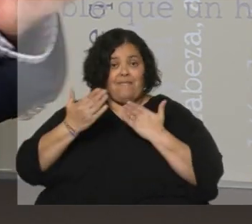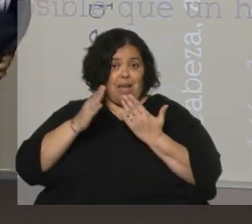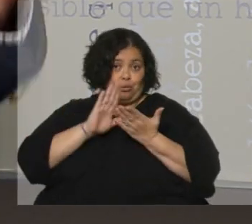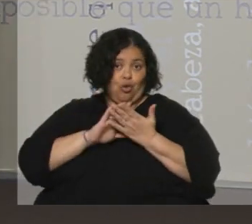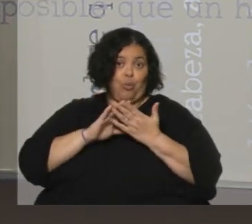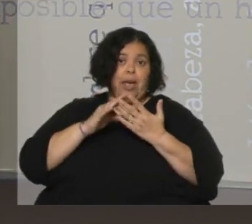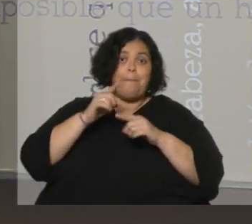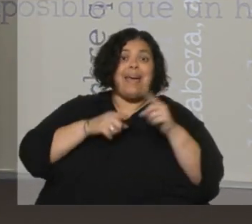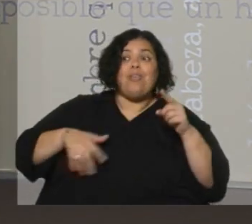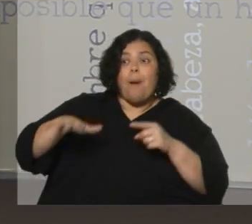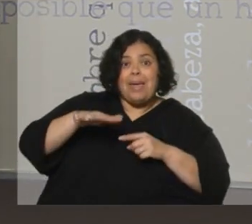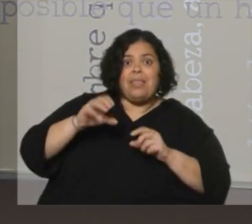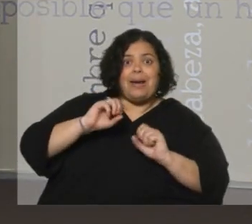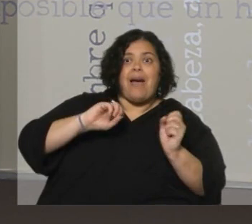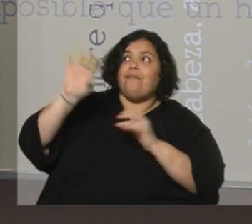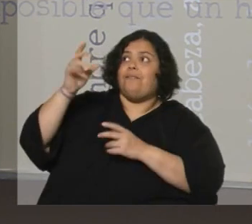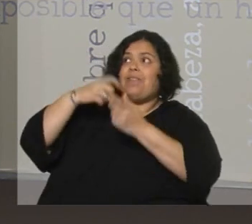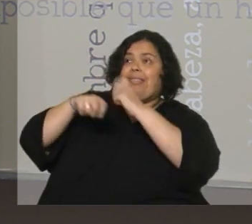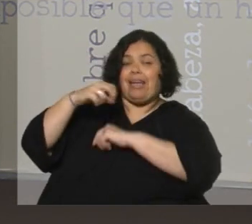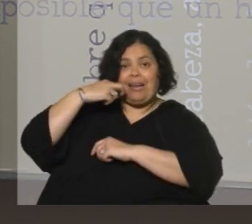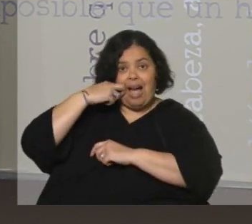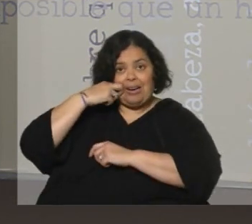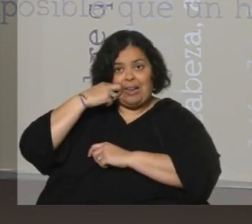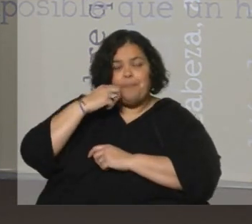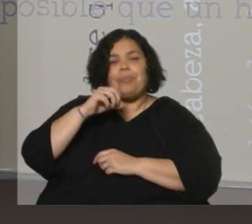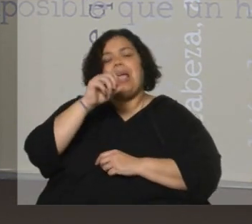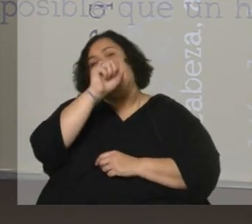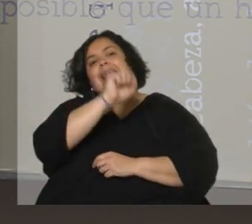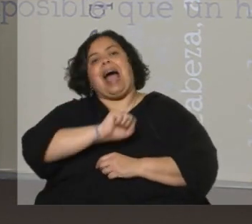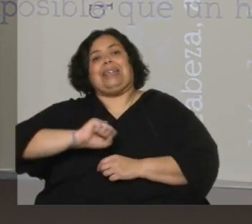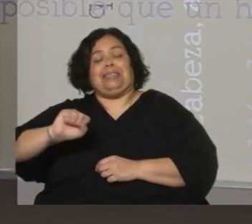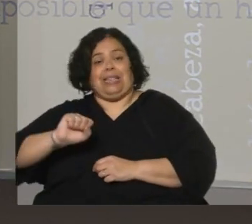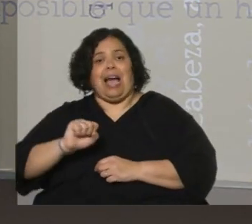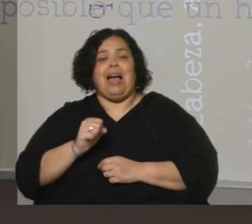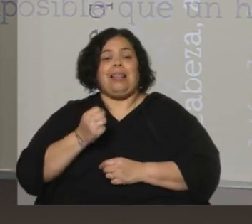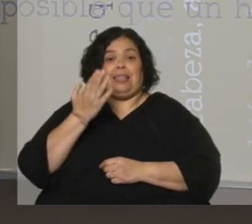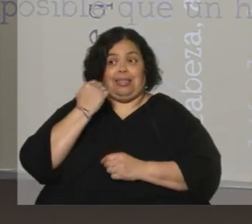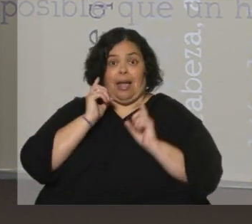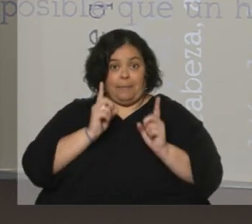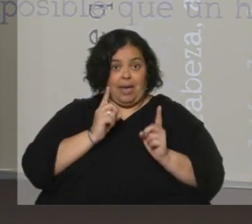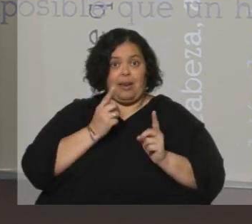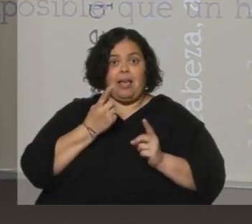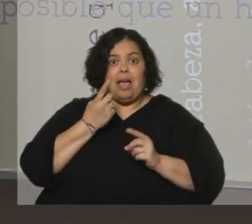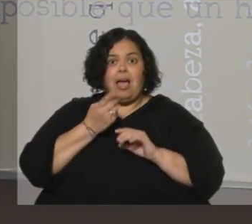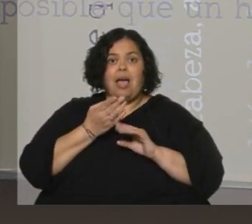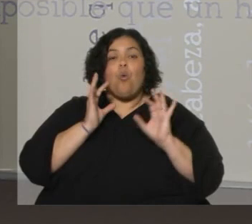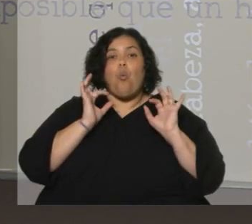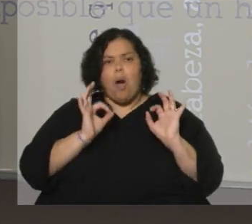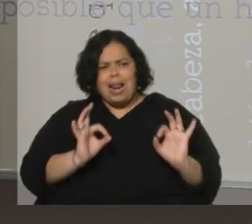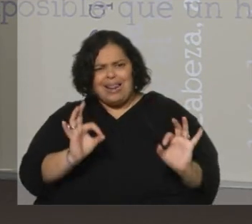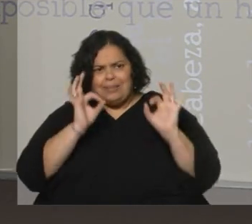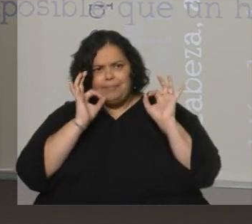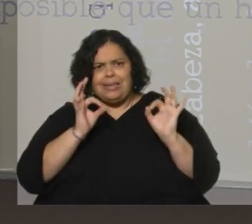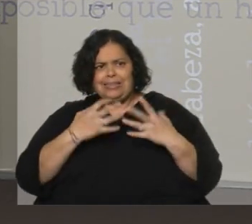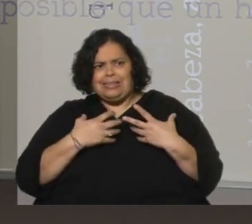venderle 1 kilo de carne esto lo otro Asia habla de la inocuidad y bueno estos esto ya es de antes imagínense post covid no cuando se hablaba de dónde